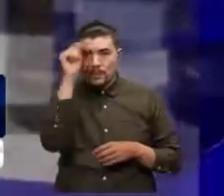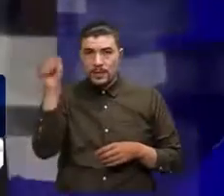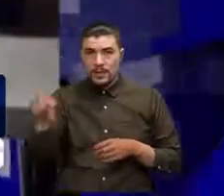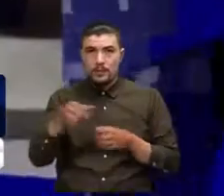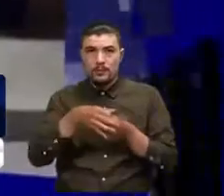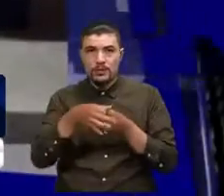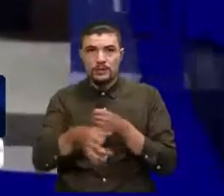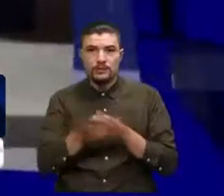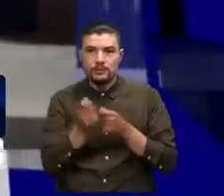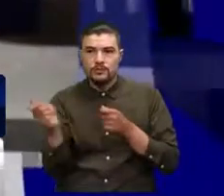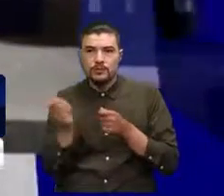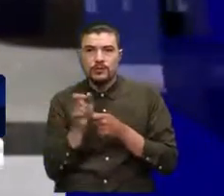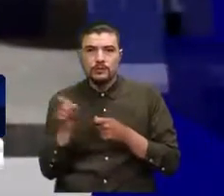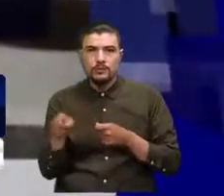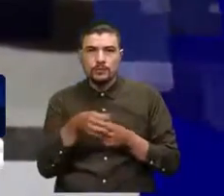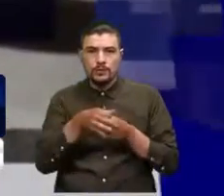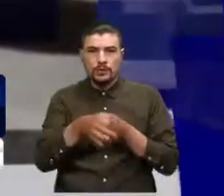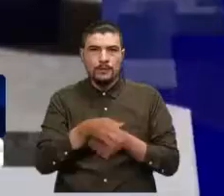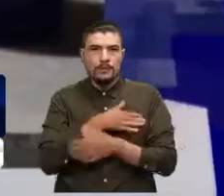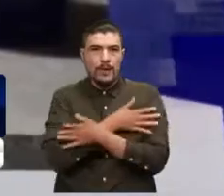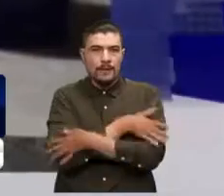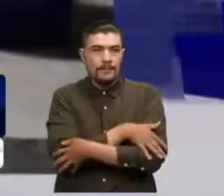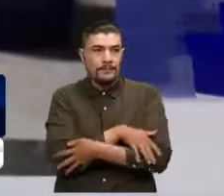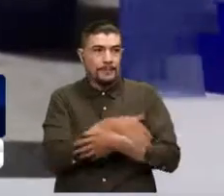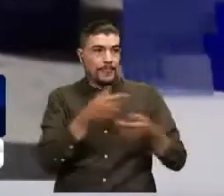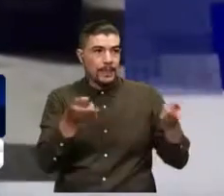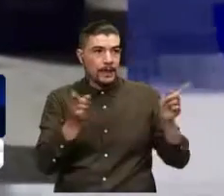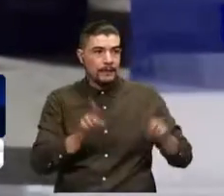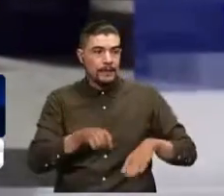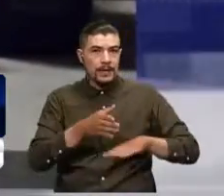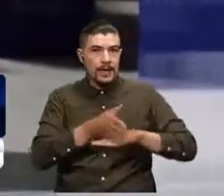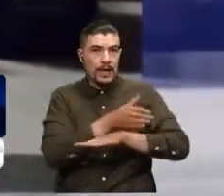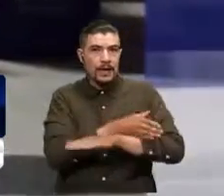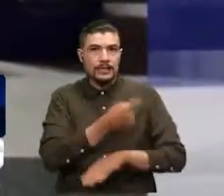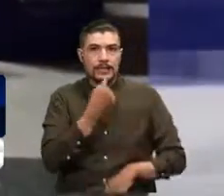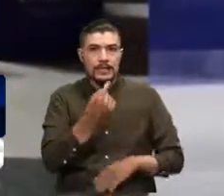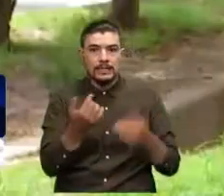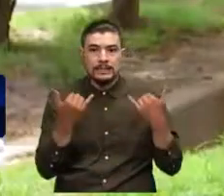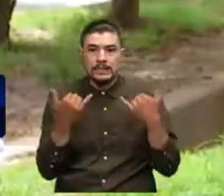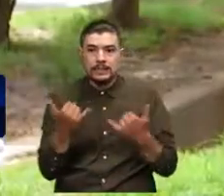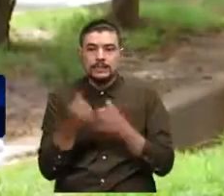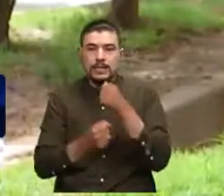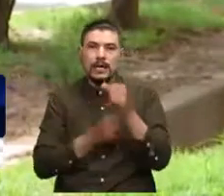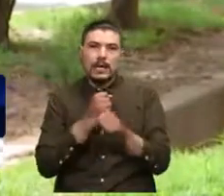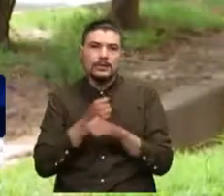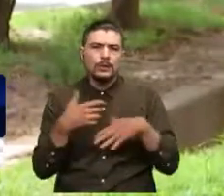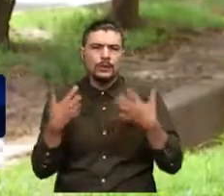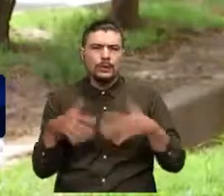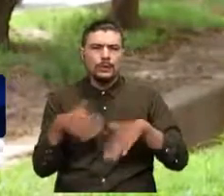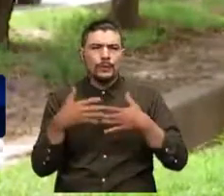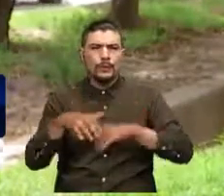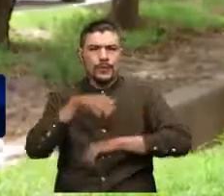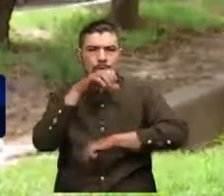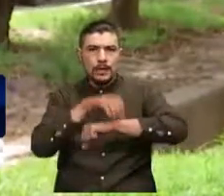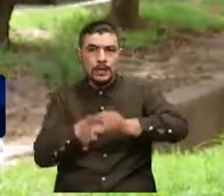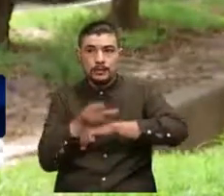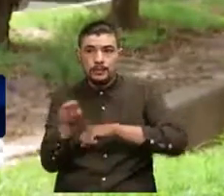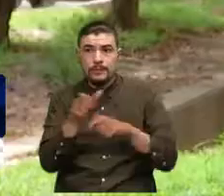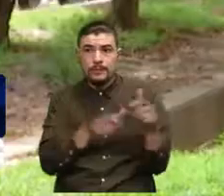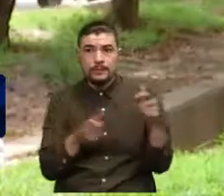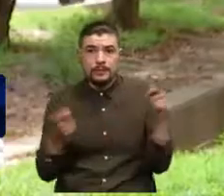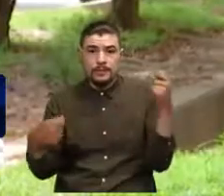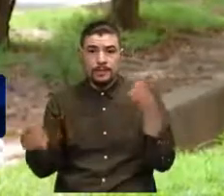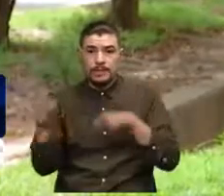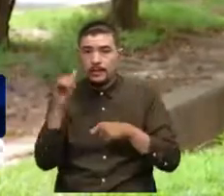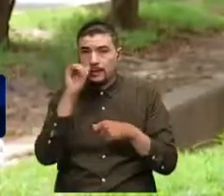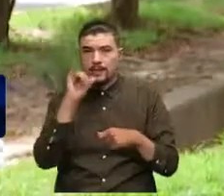municipios cercanos a Pamplona. También lo que se ha manifestado es que en este año van capturadas por el delito de contrabando